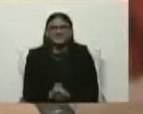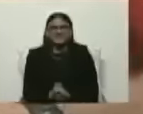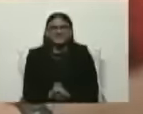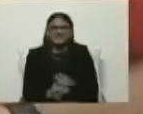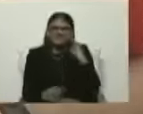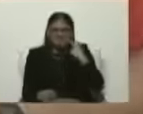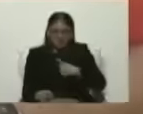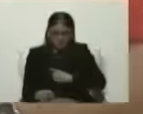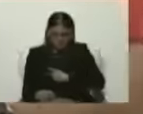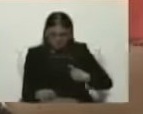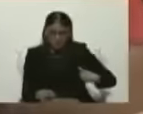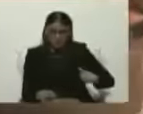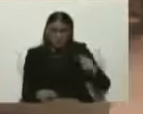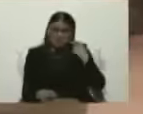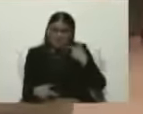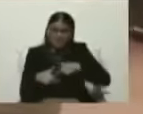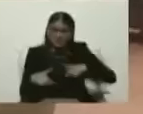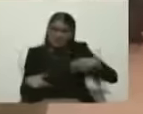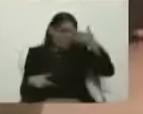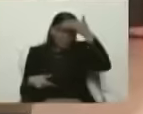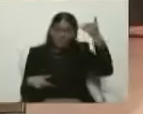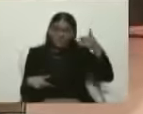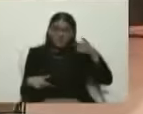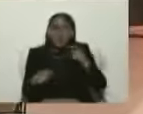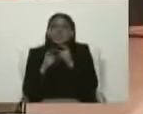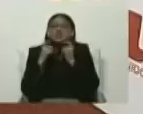Aquí está la sonrisa de Chávez.